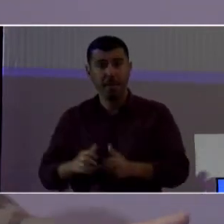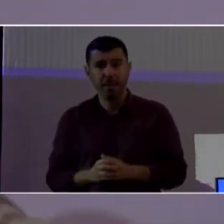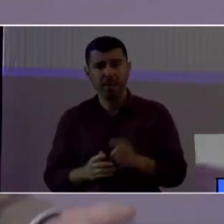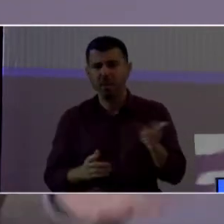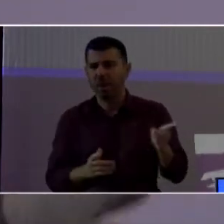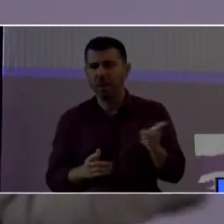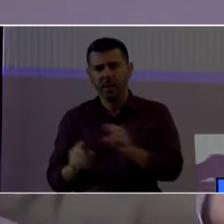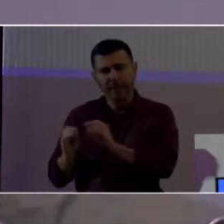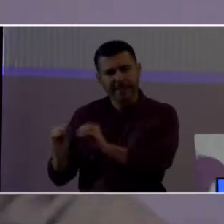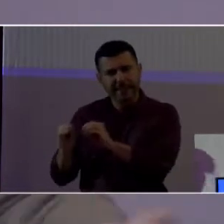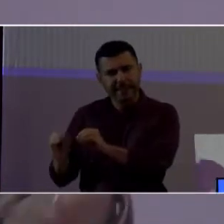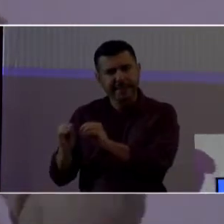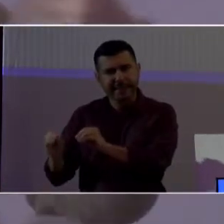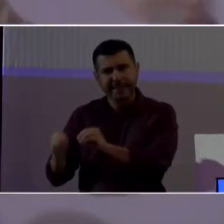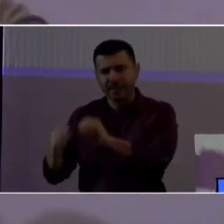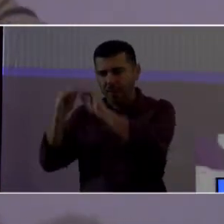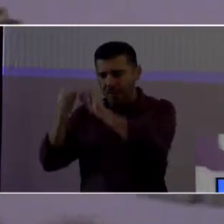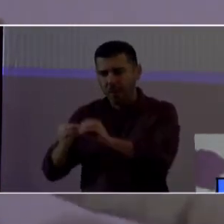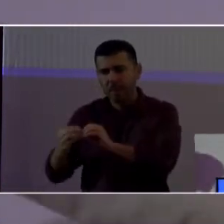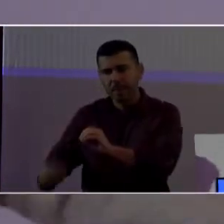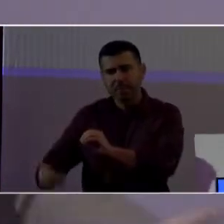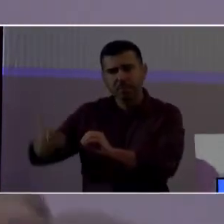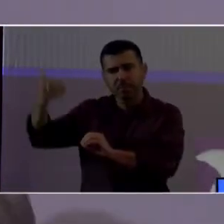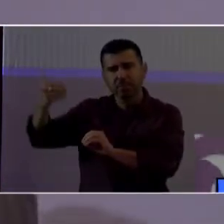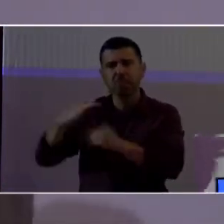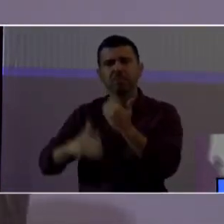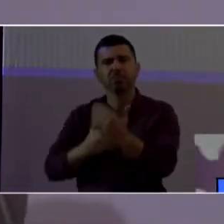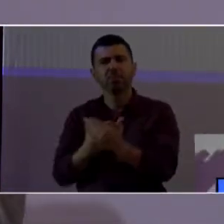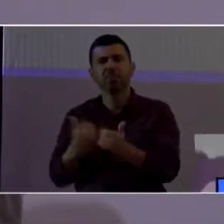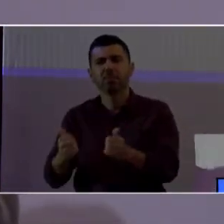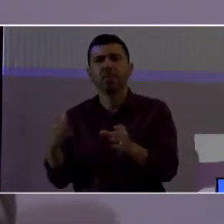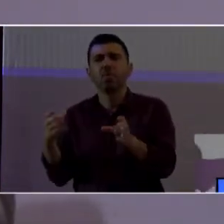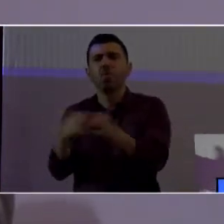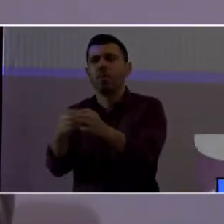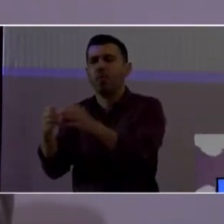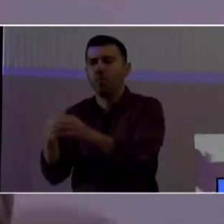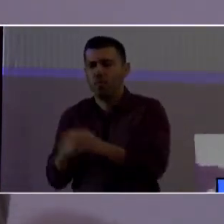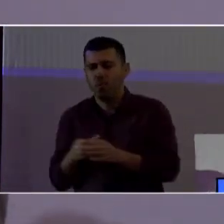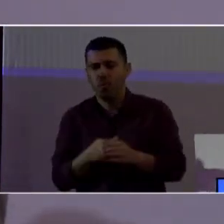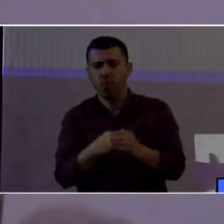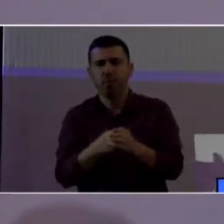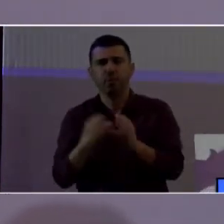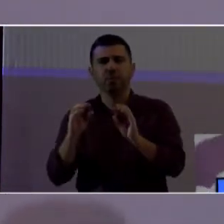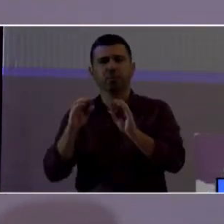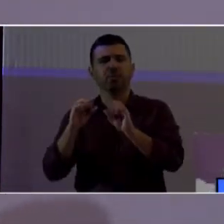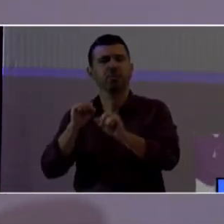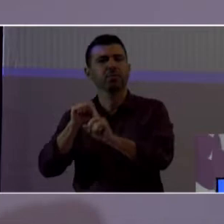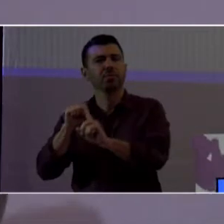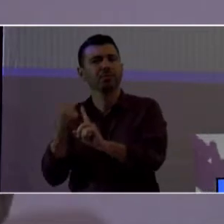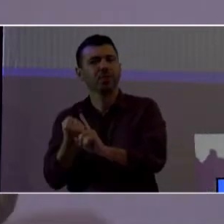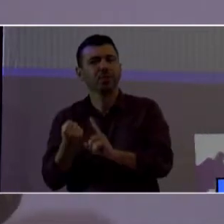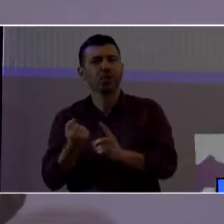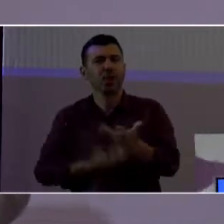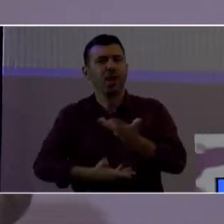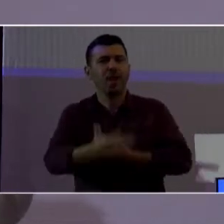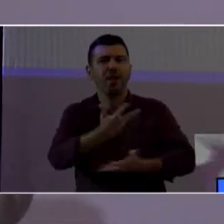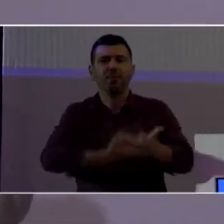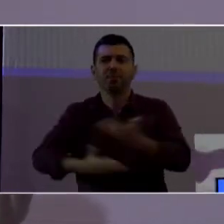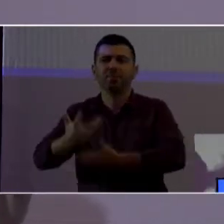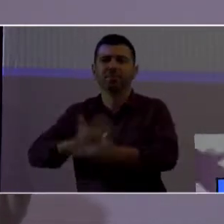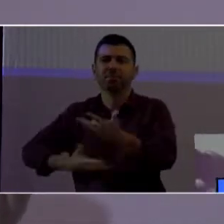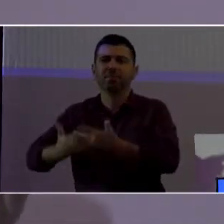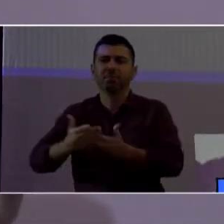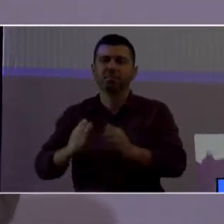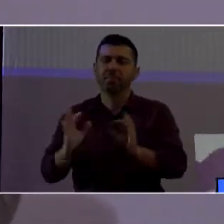asociatividad, para el cooperativismo, para los grupos asociativos que tienen, y conocemos que tienen éxitos en